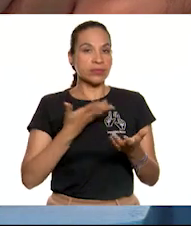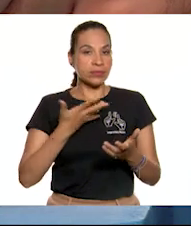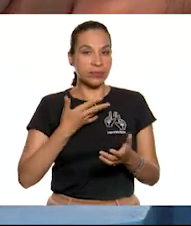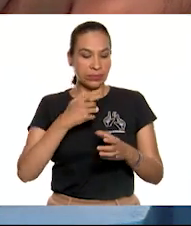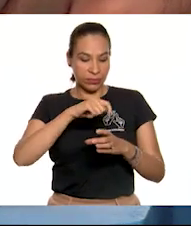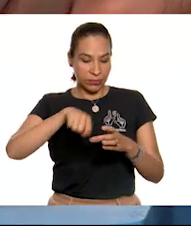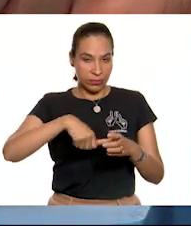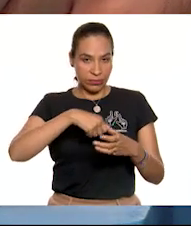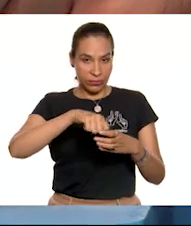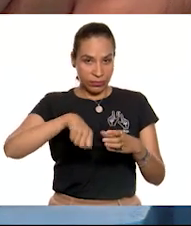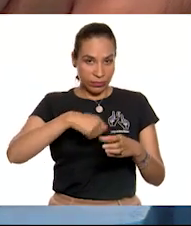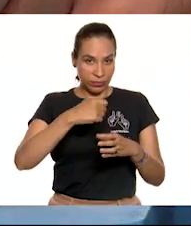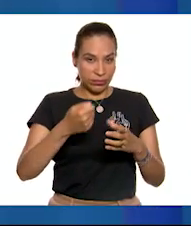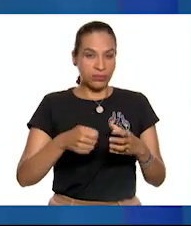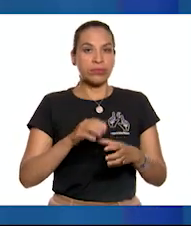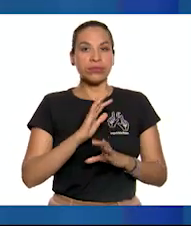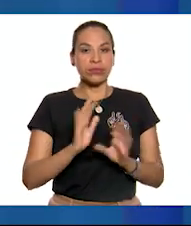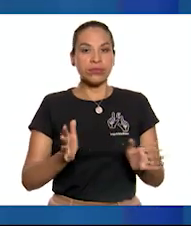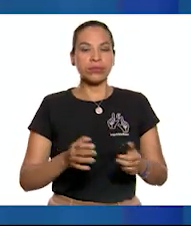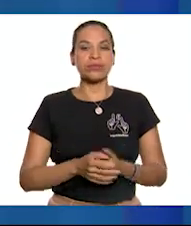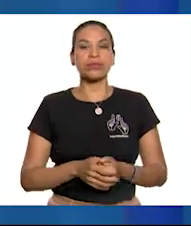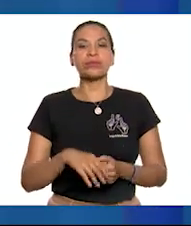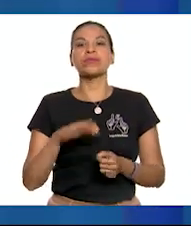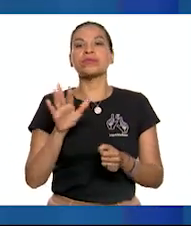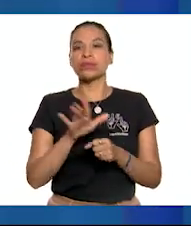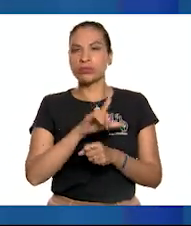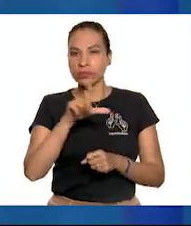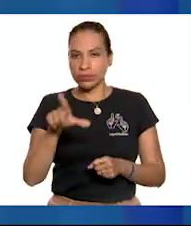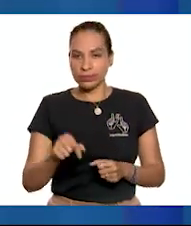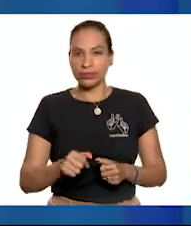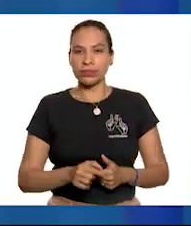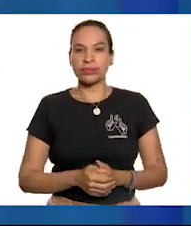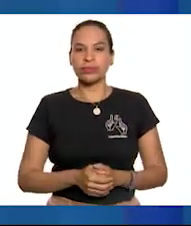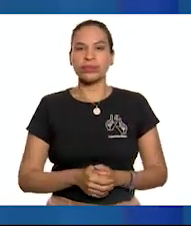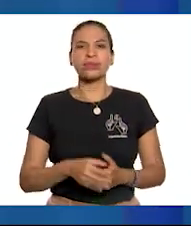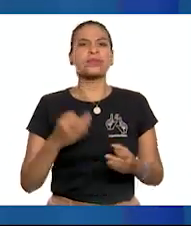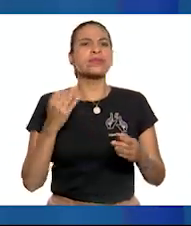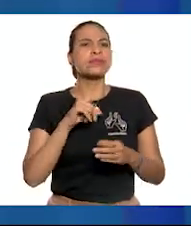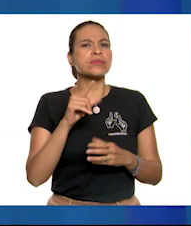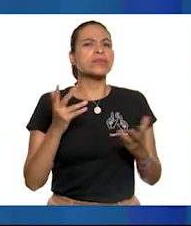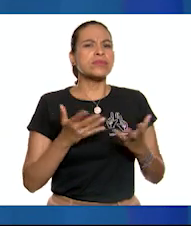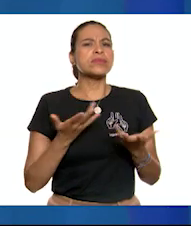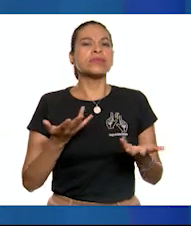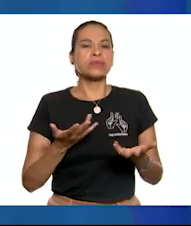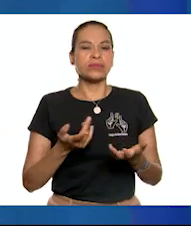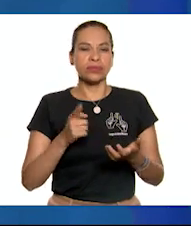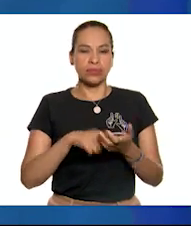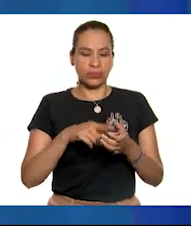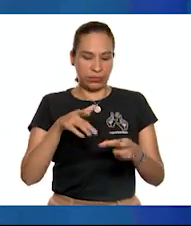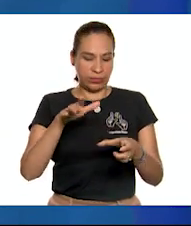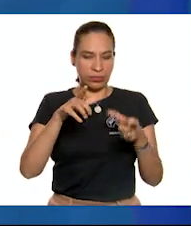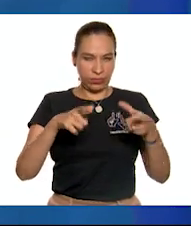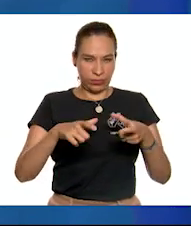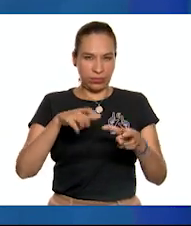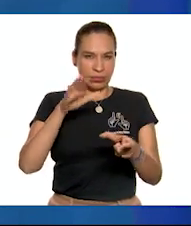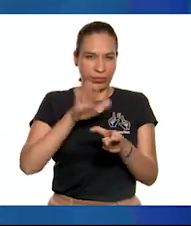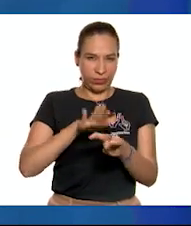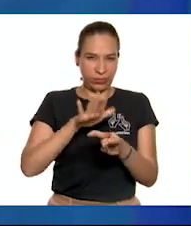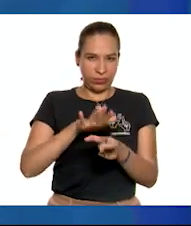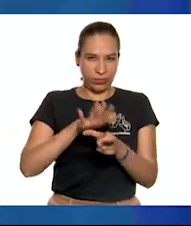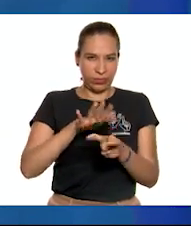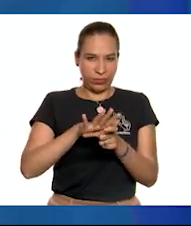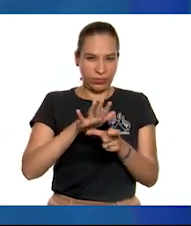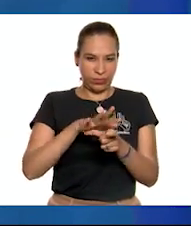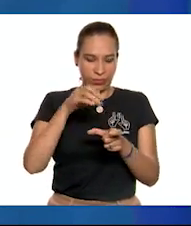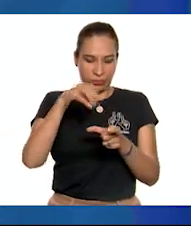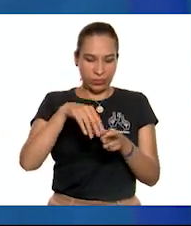tenemos mezclado, maestra, entonces, lo que vamos a hacer es ahora con nuestro colador, vamos a